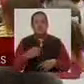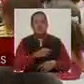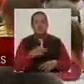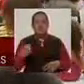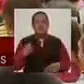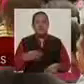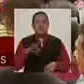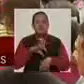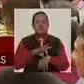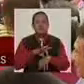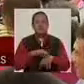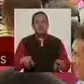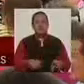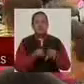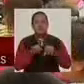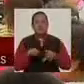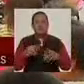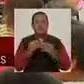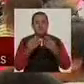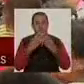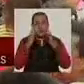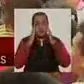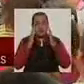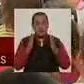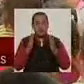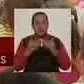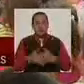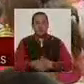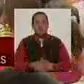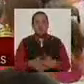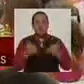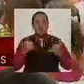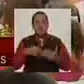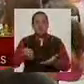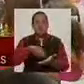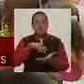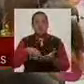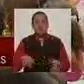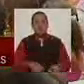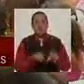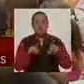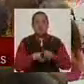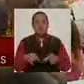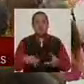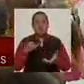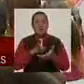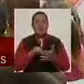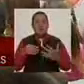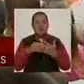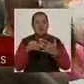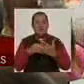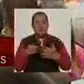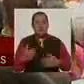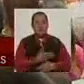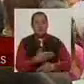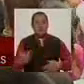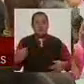Salud mira con mucha atención esta danza, al igual que la primera dama de la nación, Nadine Heredia,